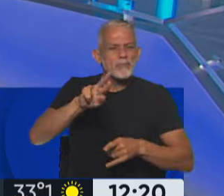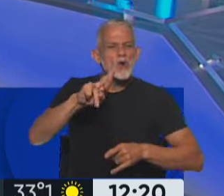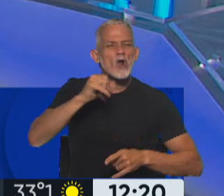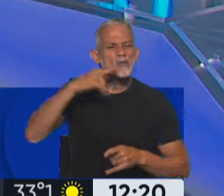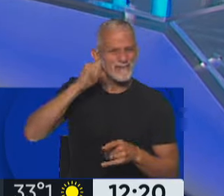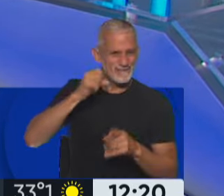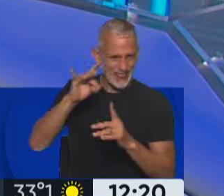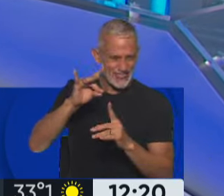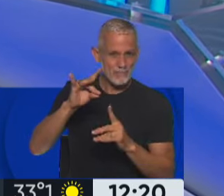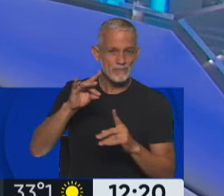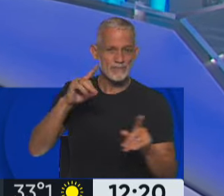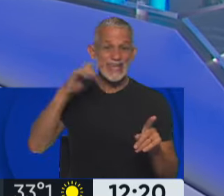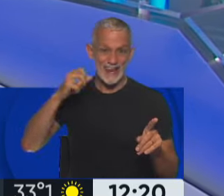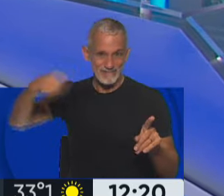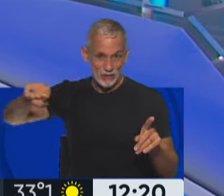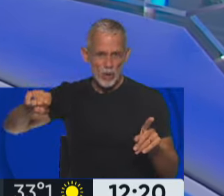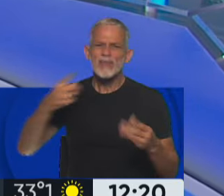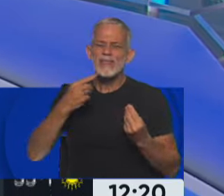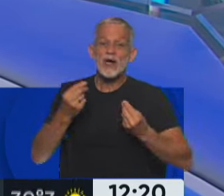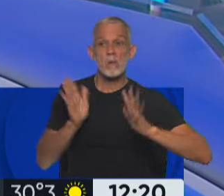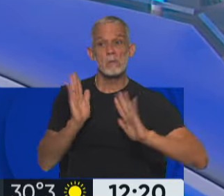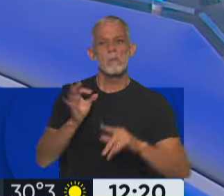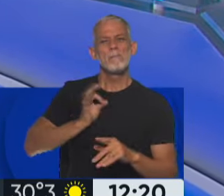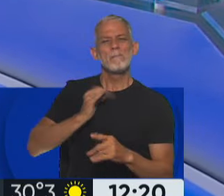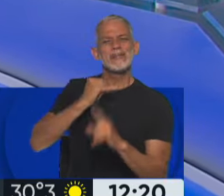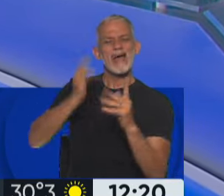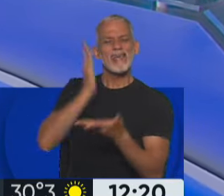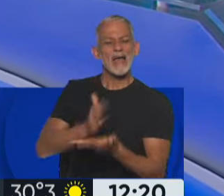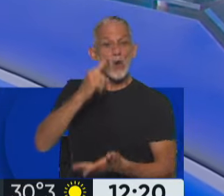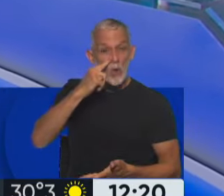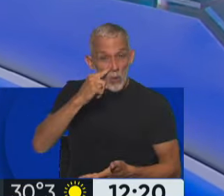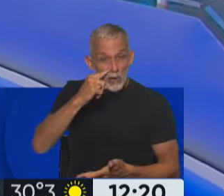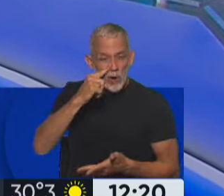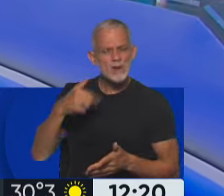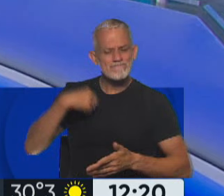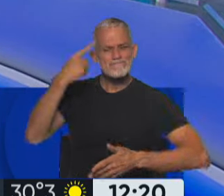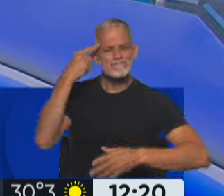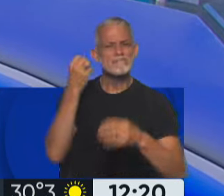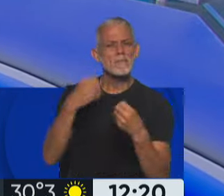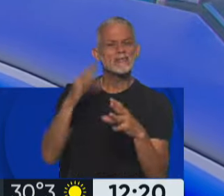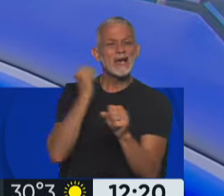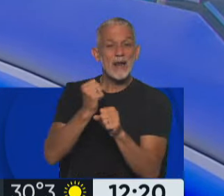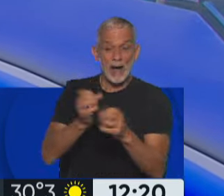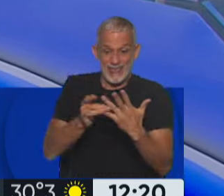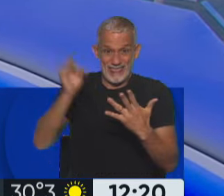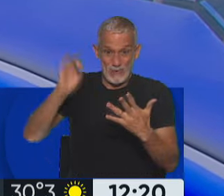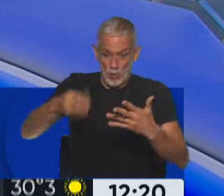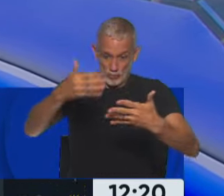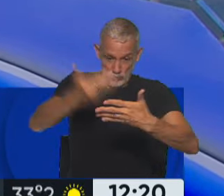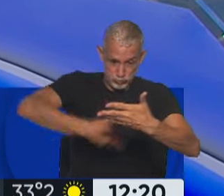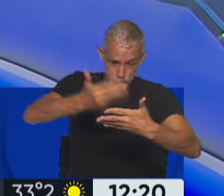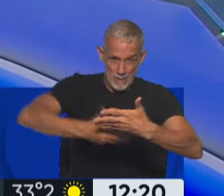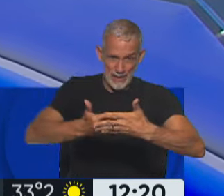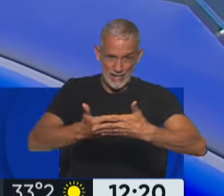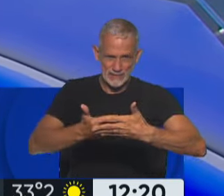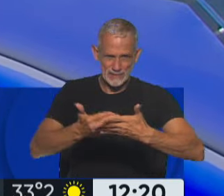audiencia la que no fue icardi dijo a mitad del año en junio empecé a trabajar el divorcio de wand nara y de icar pero